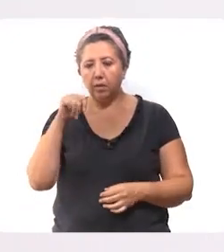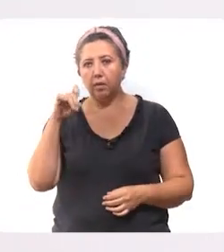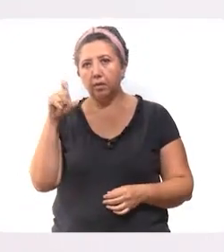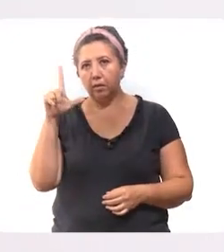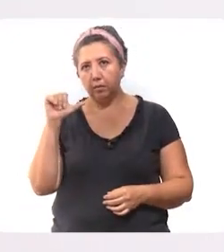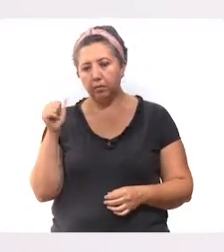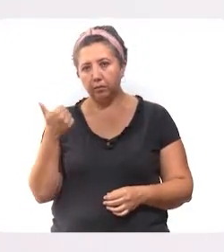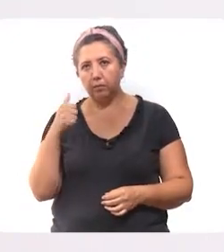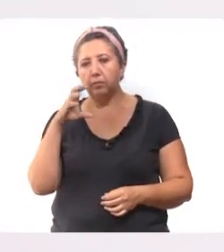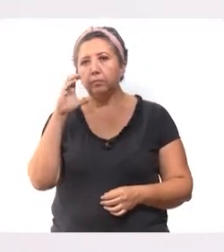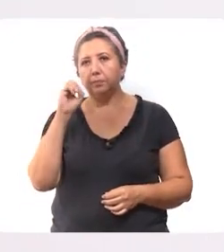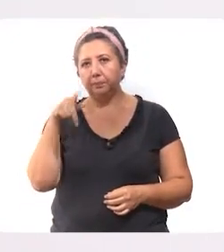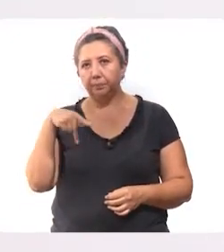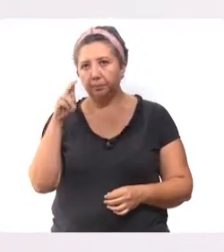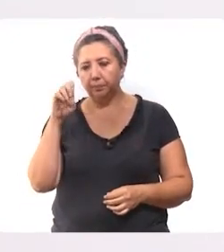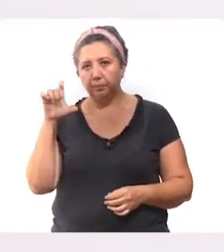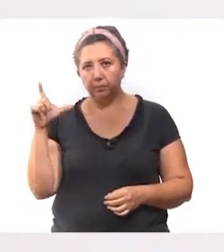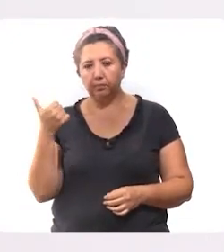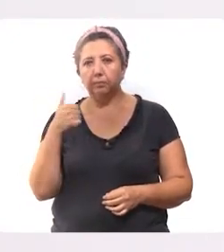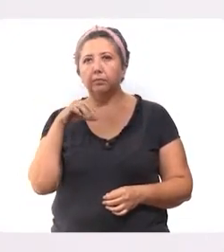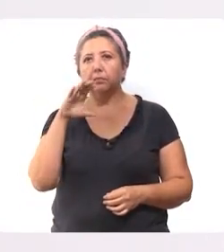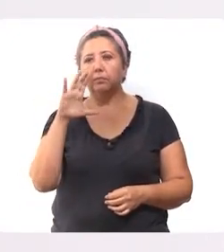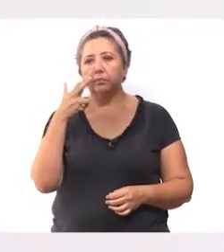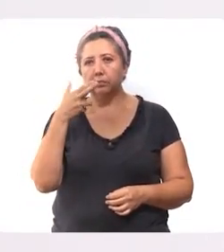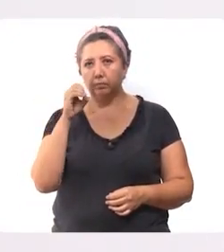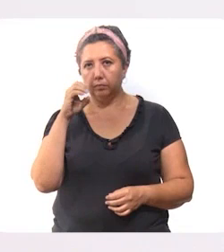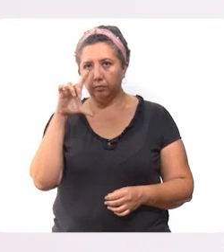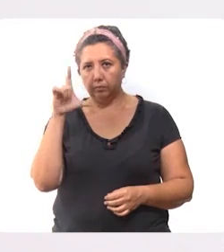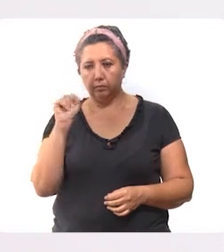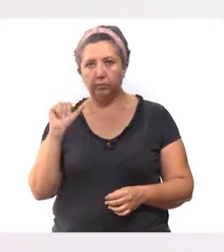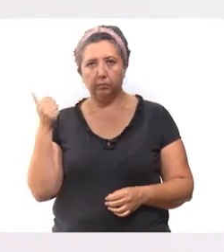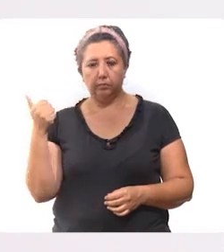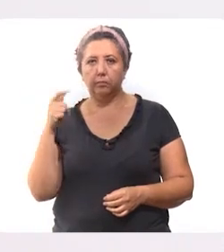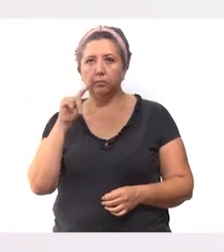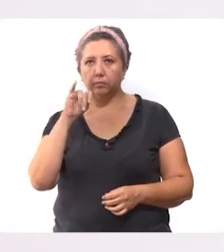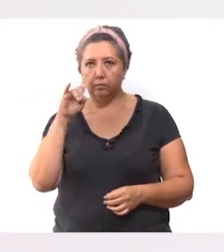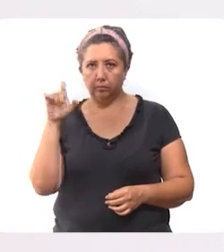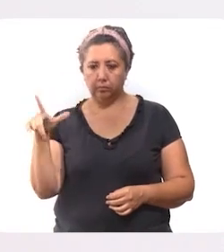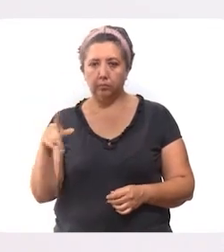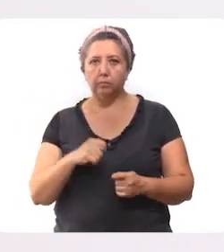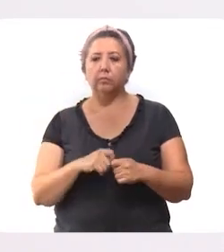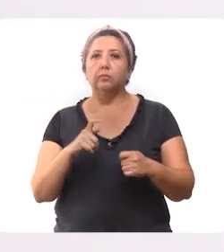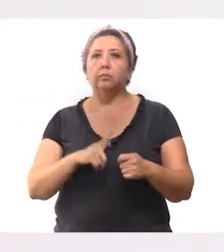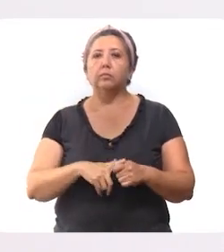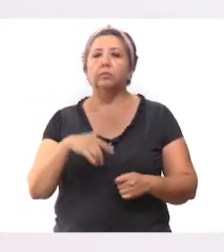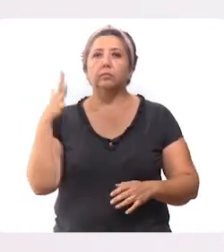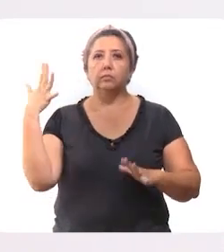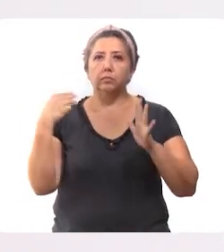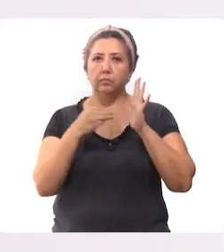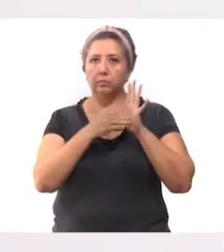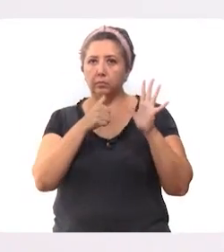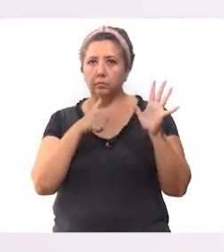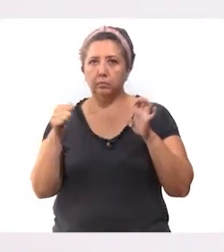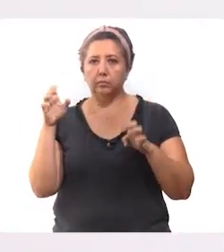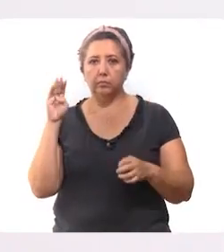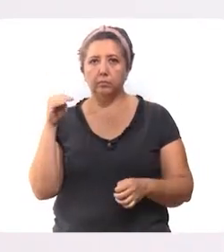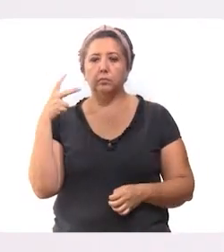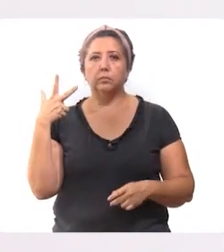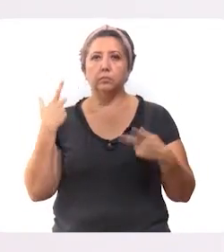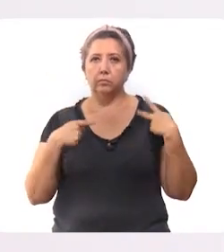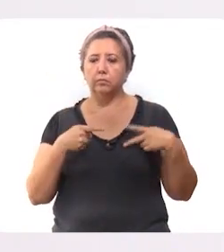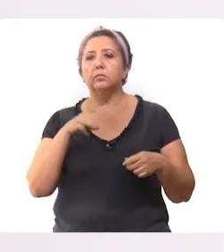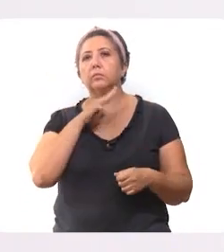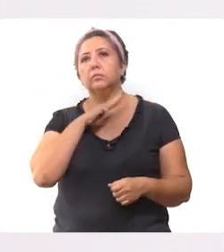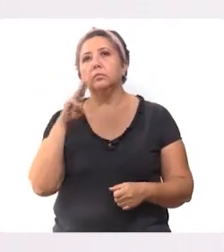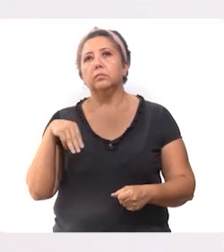de Venegas, 1 en Concal, 1 en Chocholá, 1 en Maxcanú y 1 en Ticul. En total, son 5.698 las